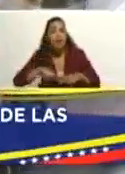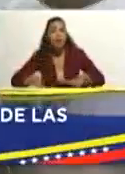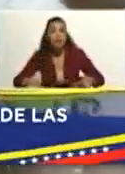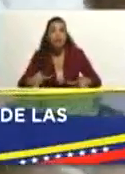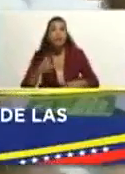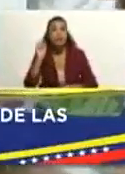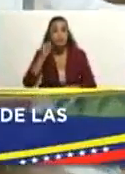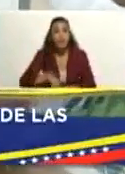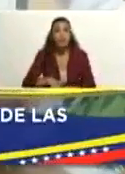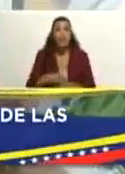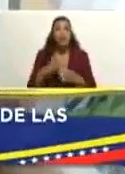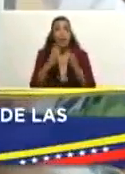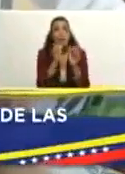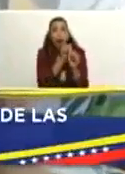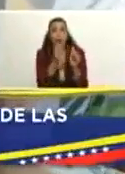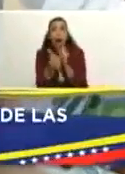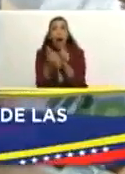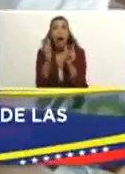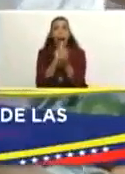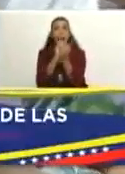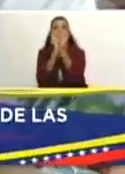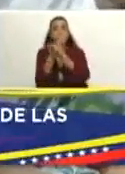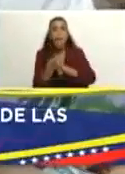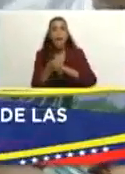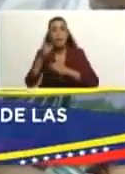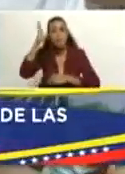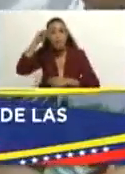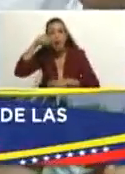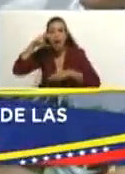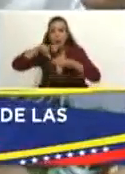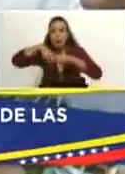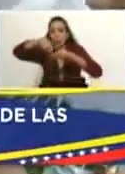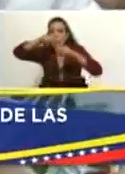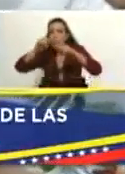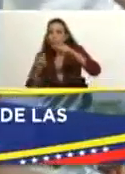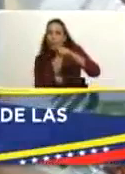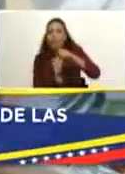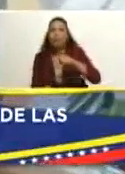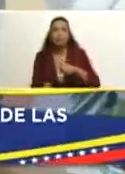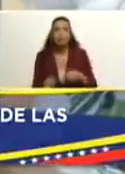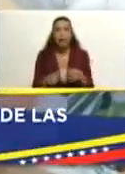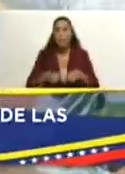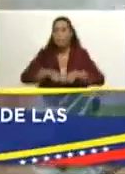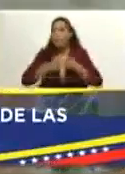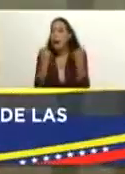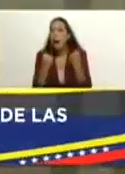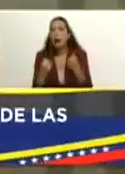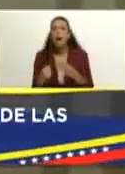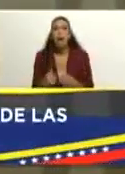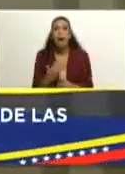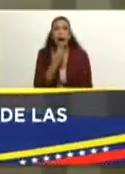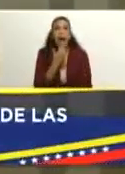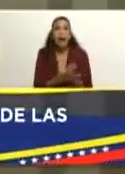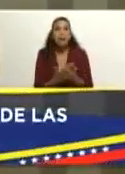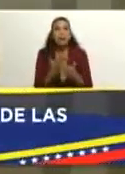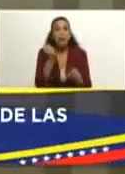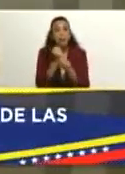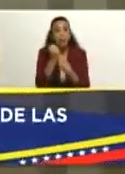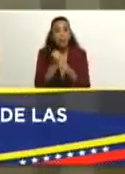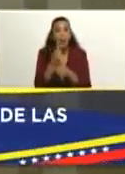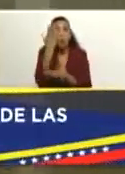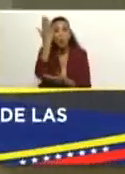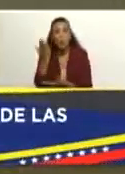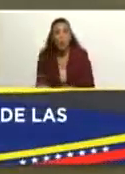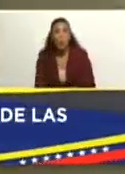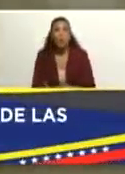sí, están siendo sustituidos totalmente, pocetas, lavamanos, griferías, ya que se encontraban en mal estado. Uh-huh. Y bueno, gracias a la gestión suya y